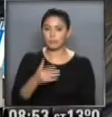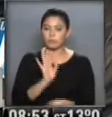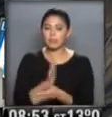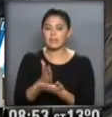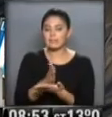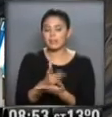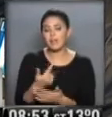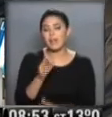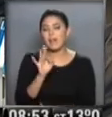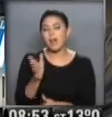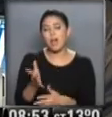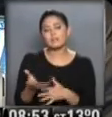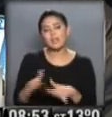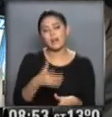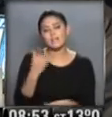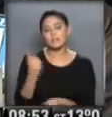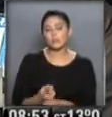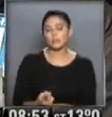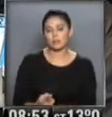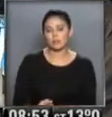¿no? Aunque es imposible porque